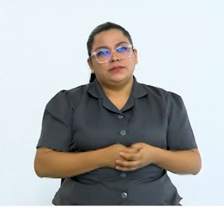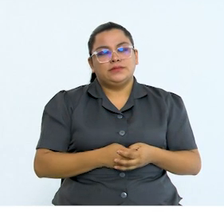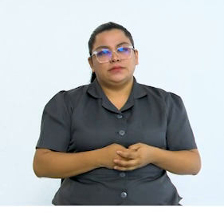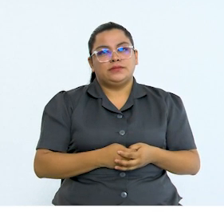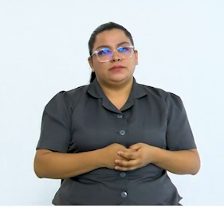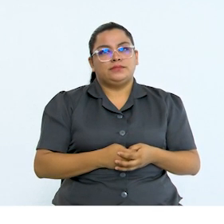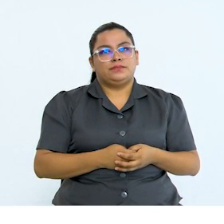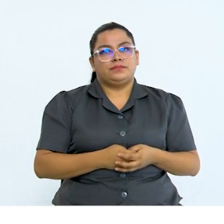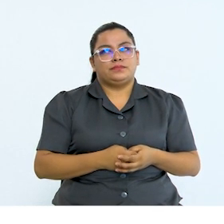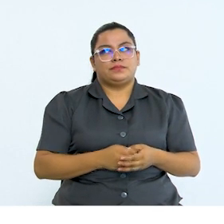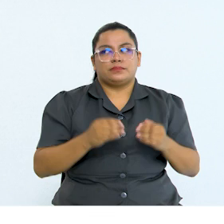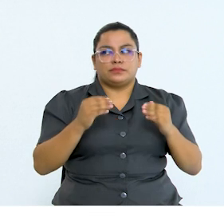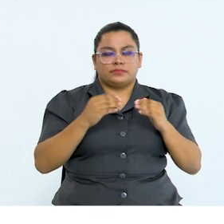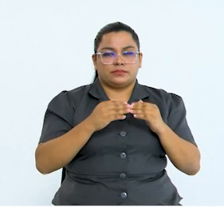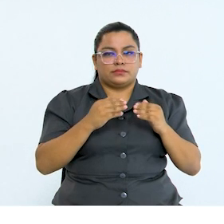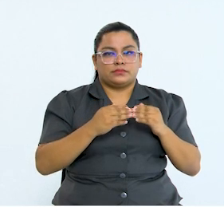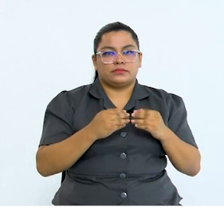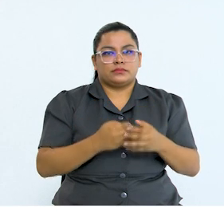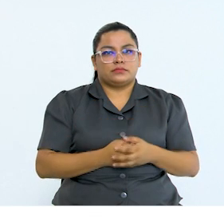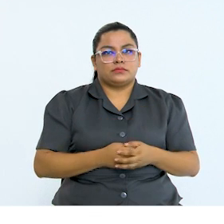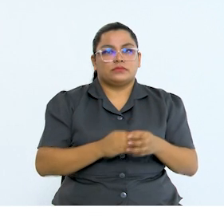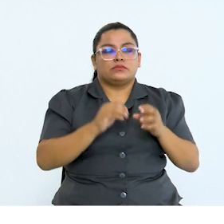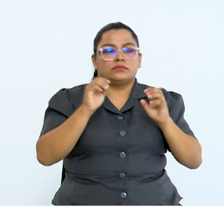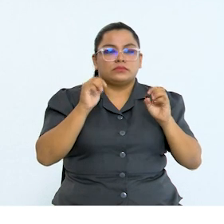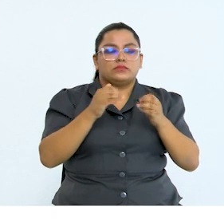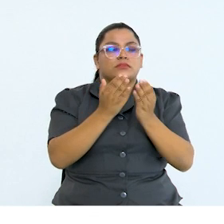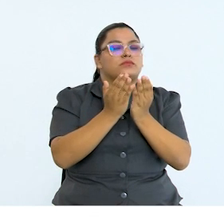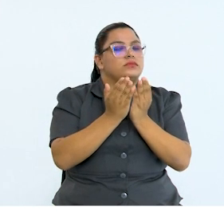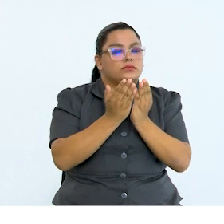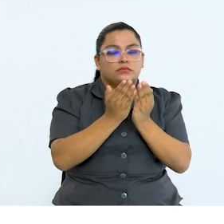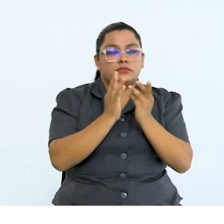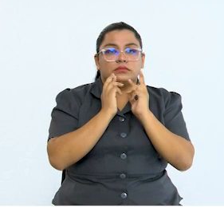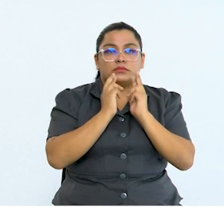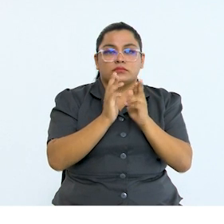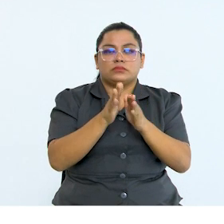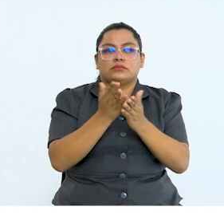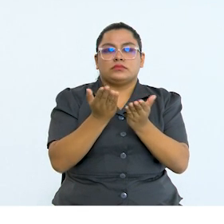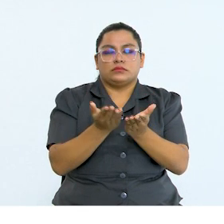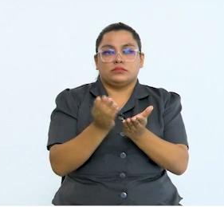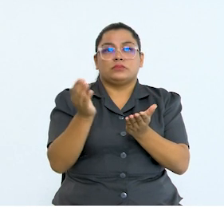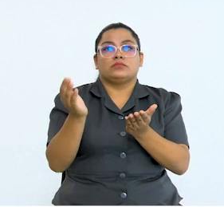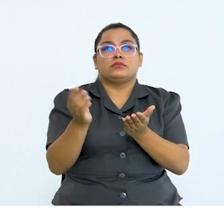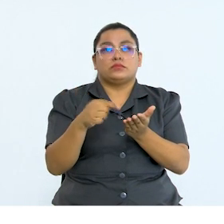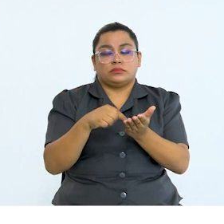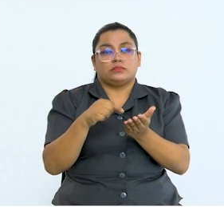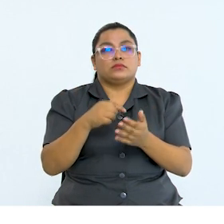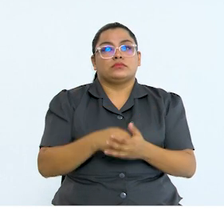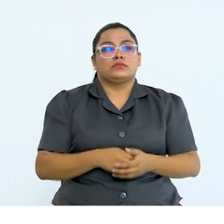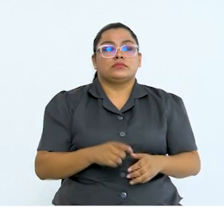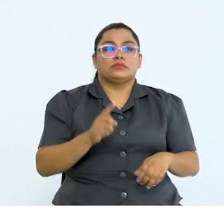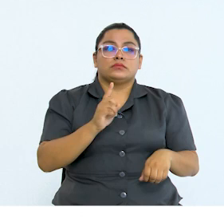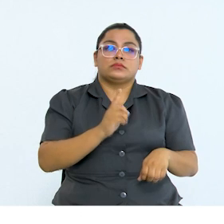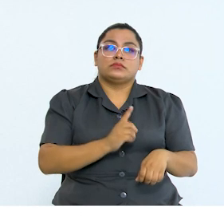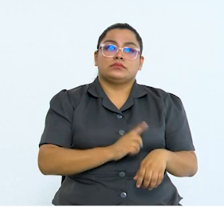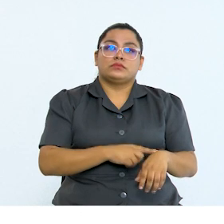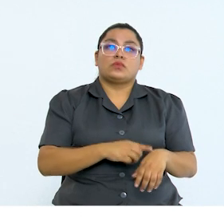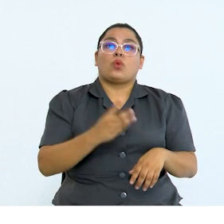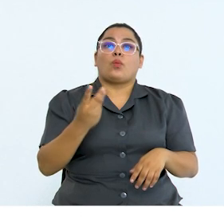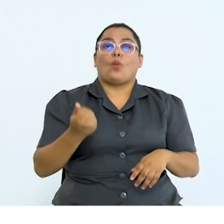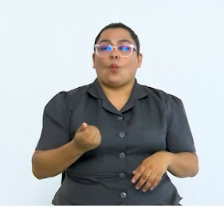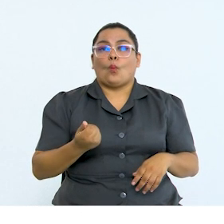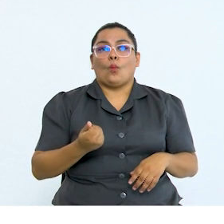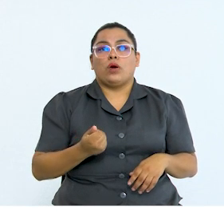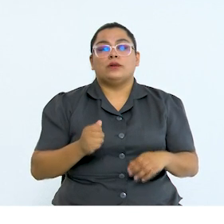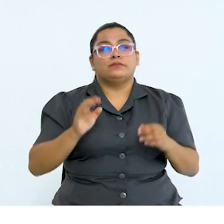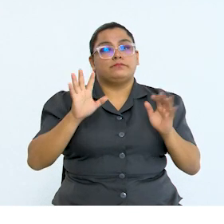Además, puedes leer la solución del libro de texto. El tiempo destinado para esta sección son 10 minutos.